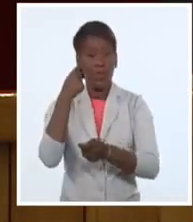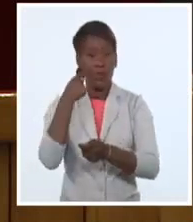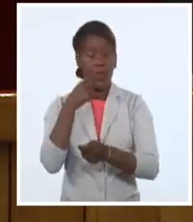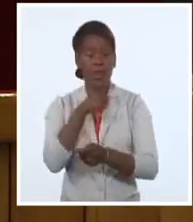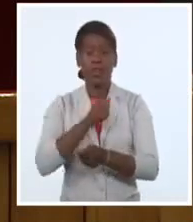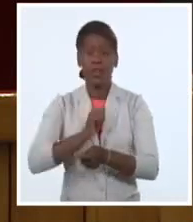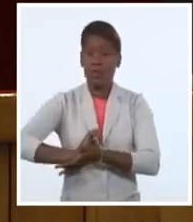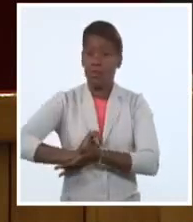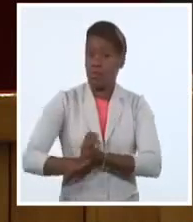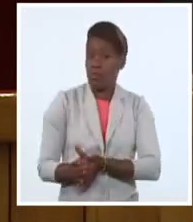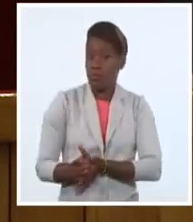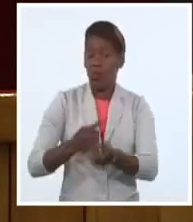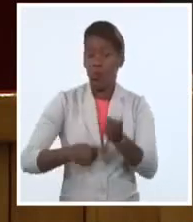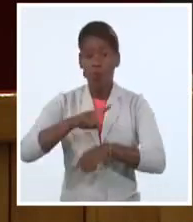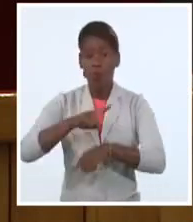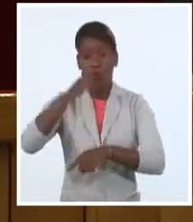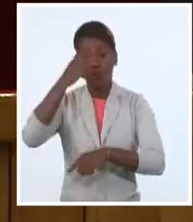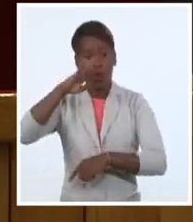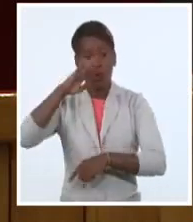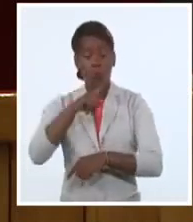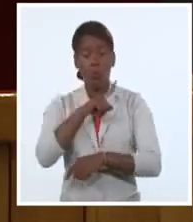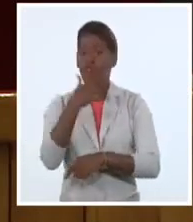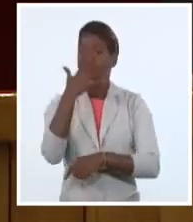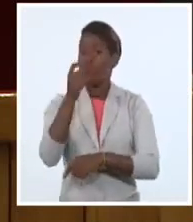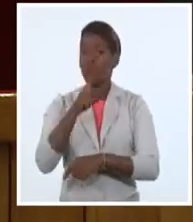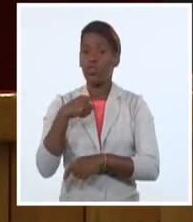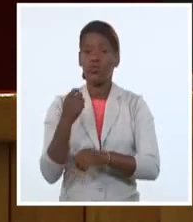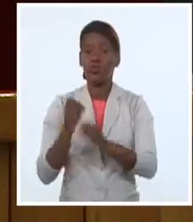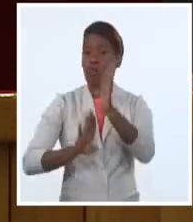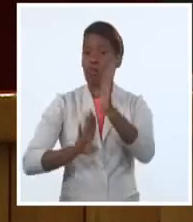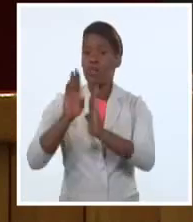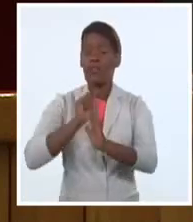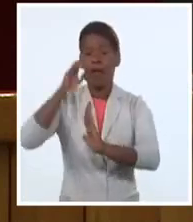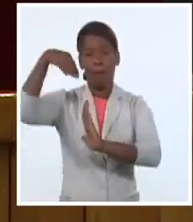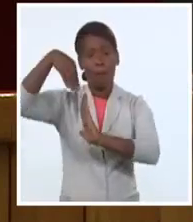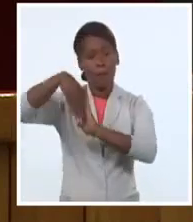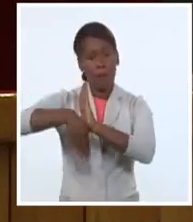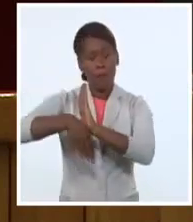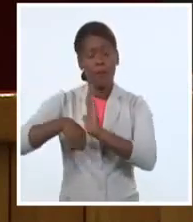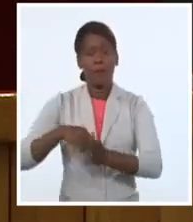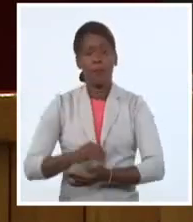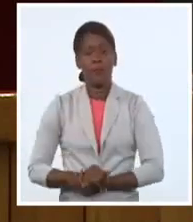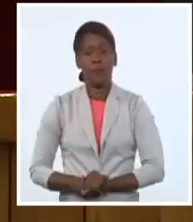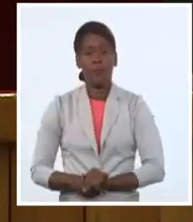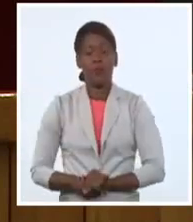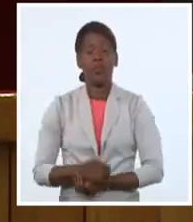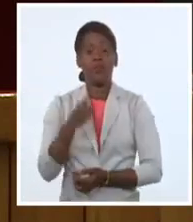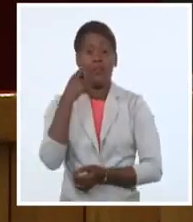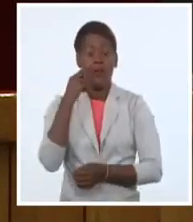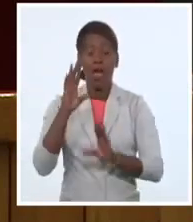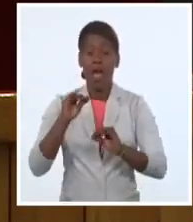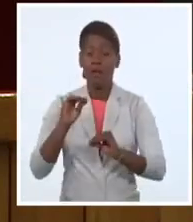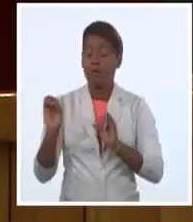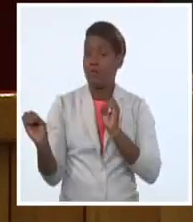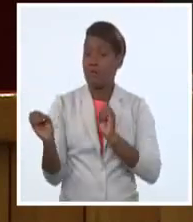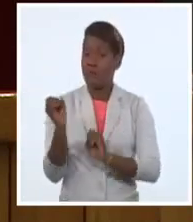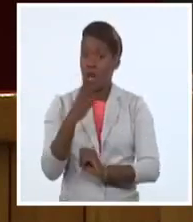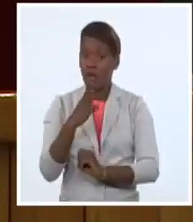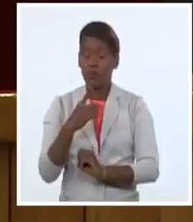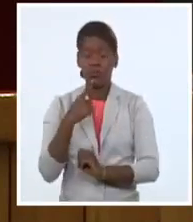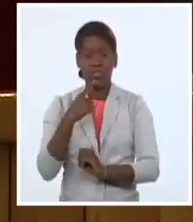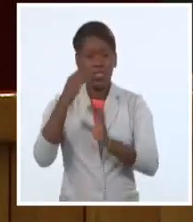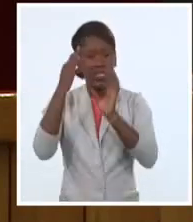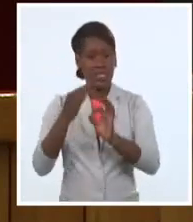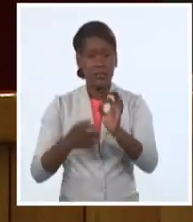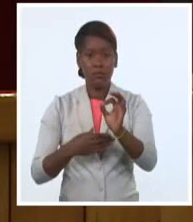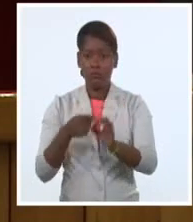apreciar nuestros indiscutibles avances en un periodo, los dos últimos años, plagado de desafíos e incertidumbre a nivel